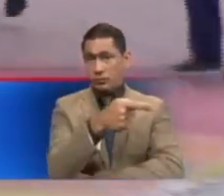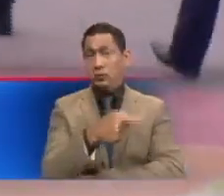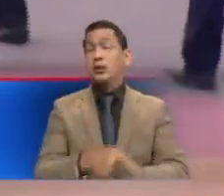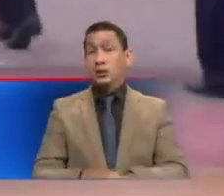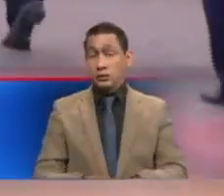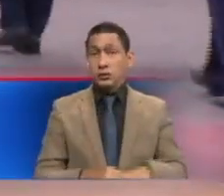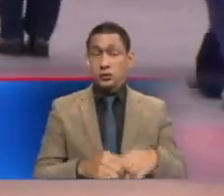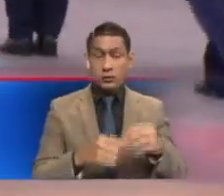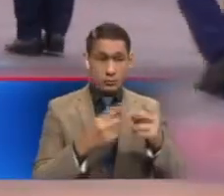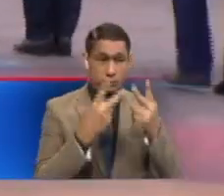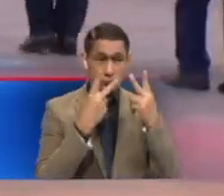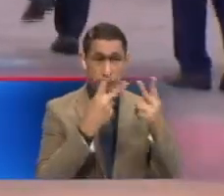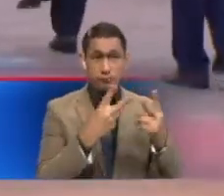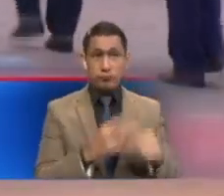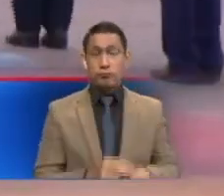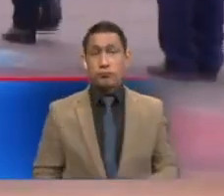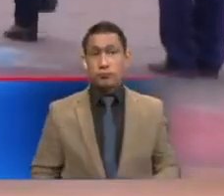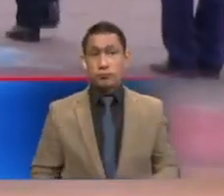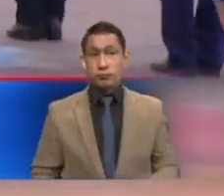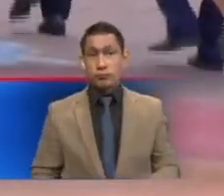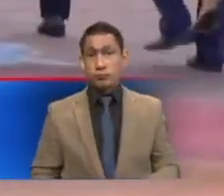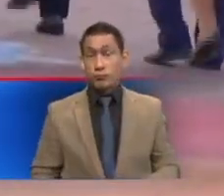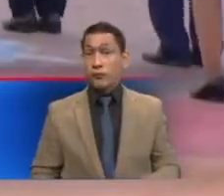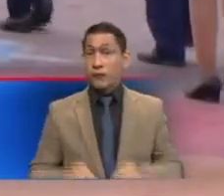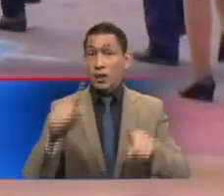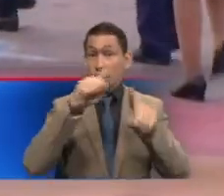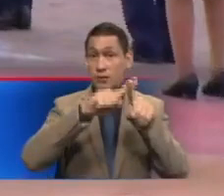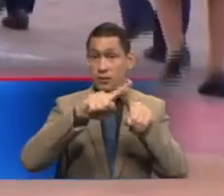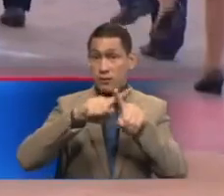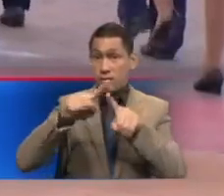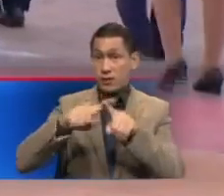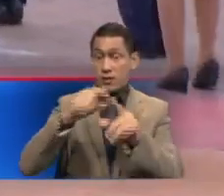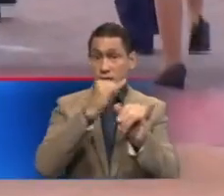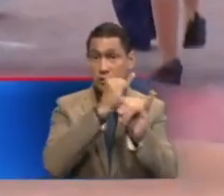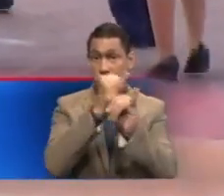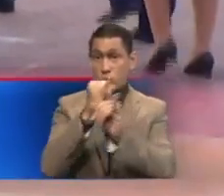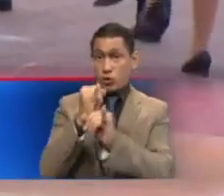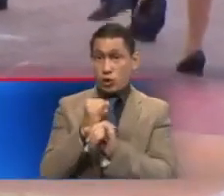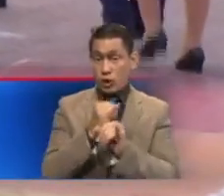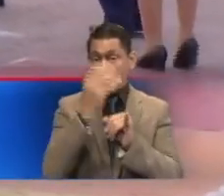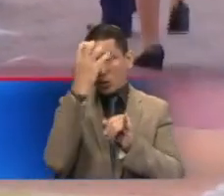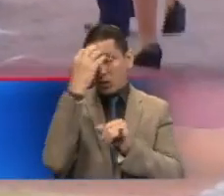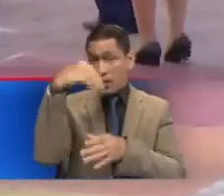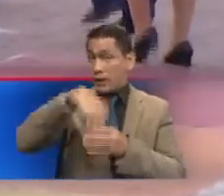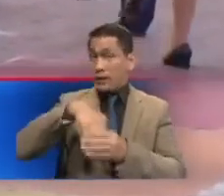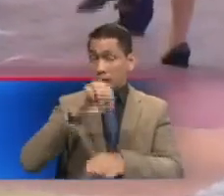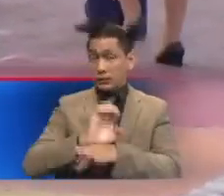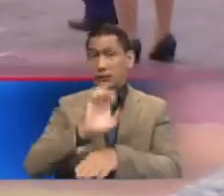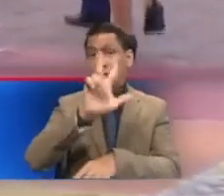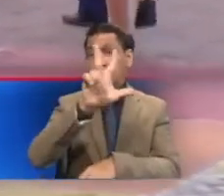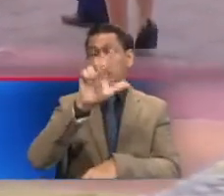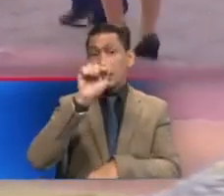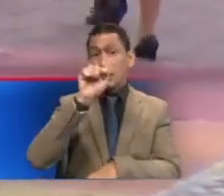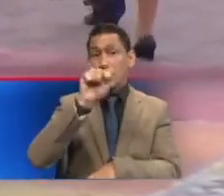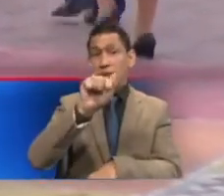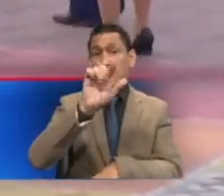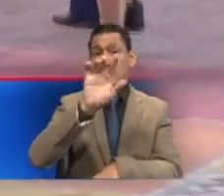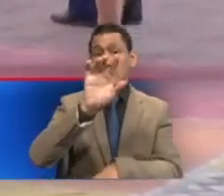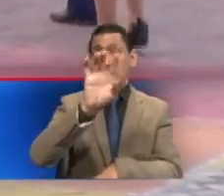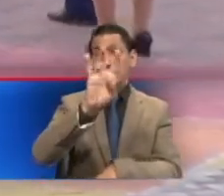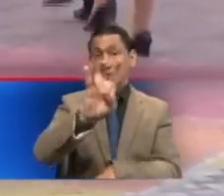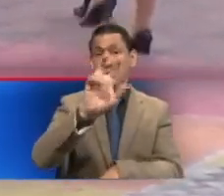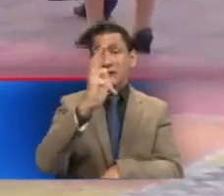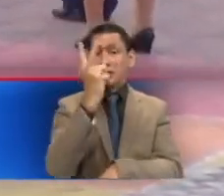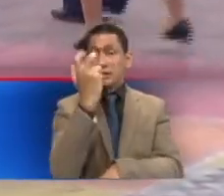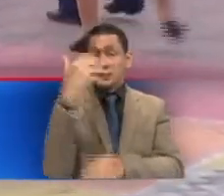estábamos mencionando al inicio, se está dando en todas las instituciones. Repetimos, a nivel nacional son 3.713